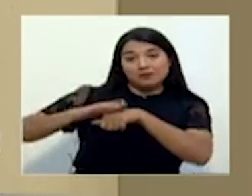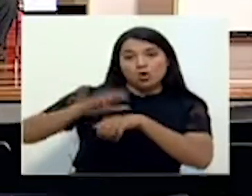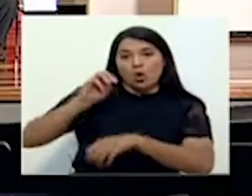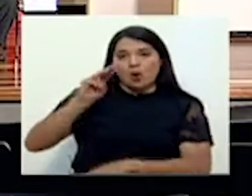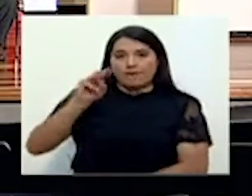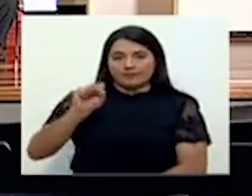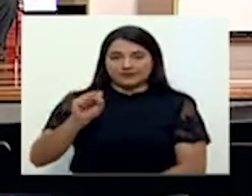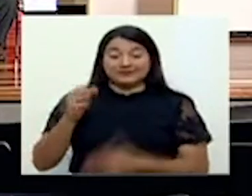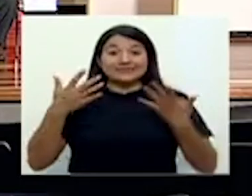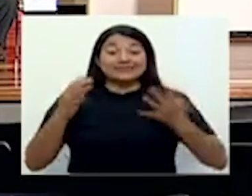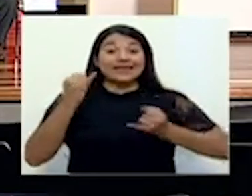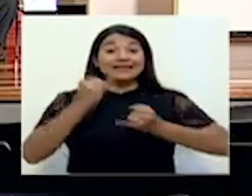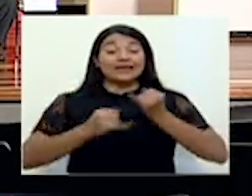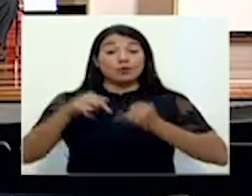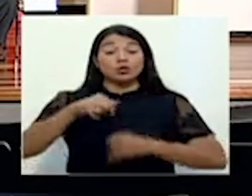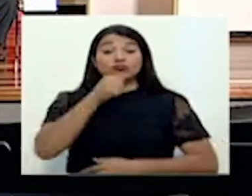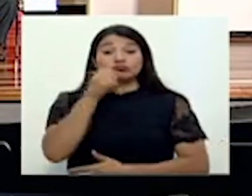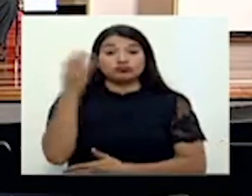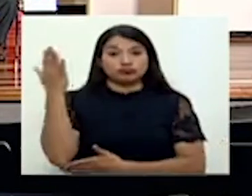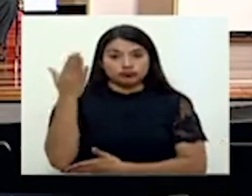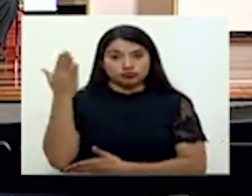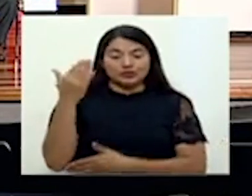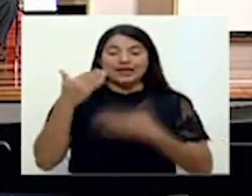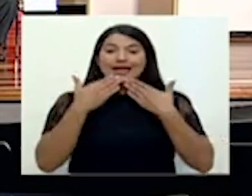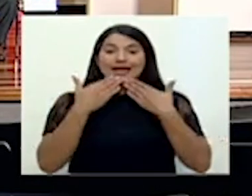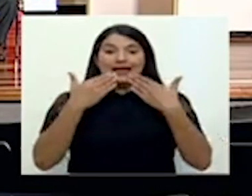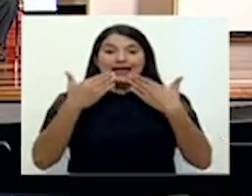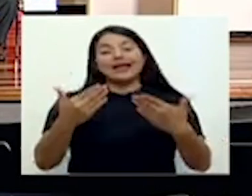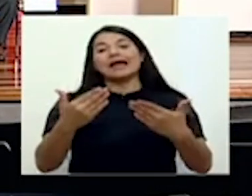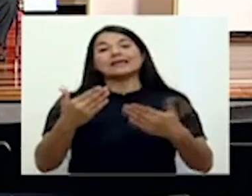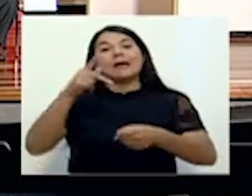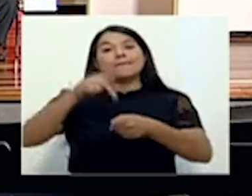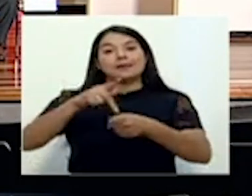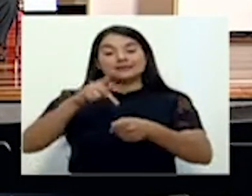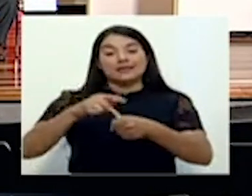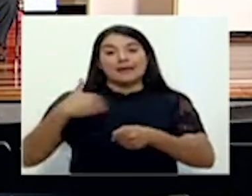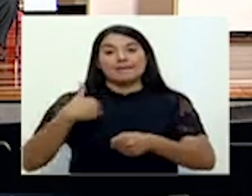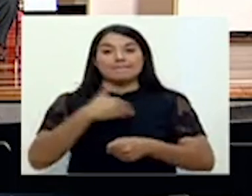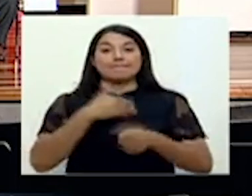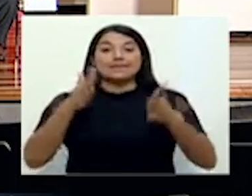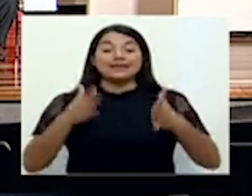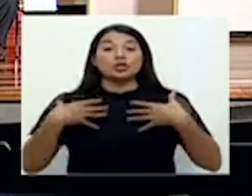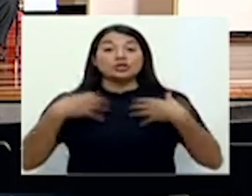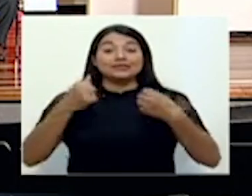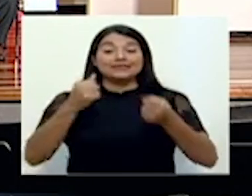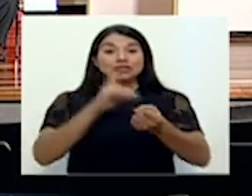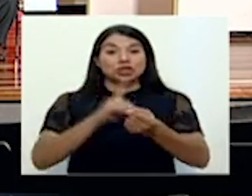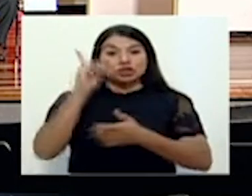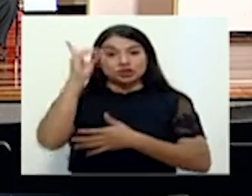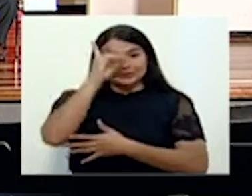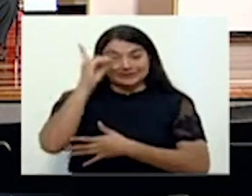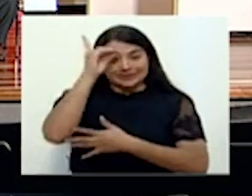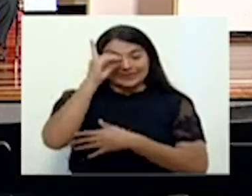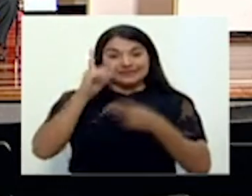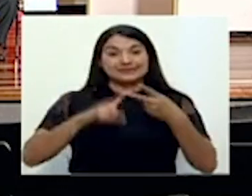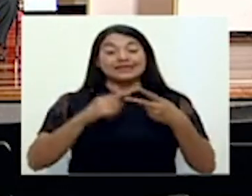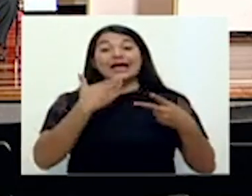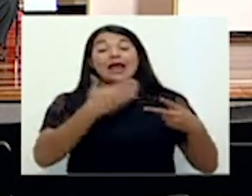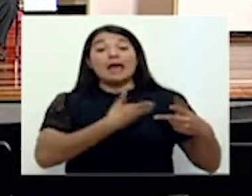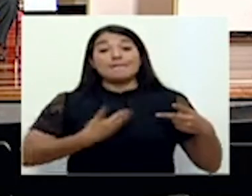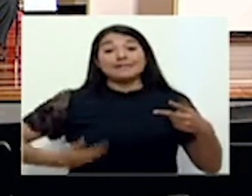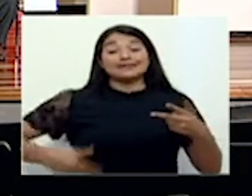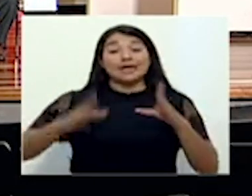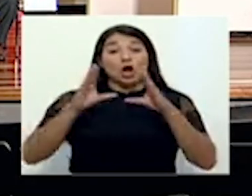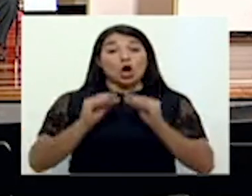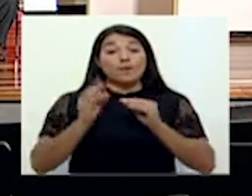Damos por concluida esta conferencia de prensa. Agradecemos la participación del ministro de Salud, el doctor Daniel Salas, del presidente